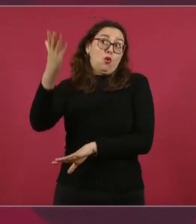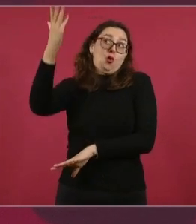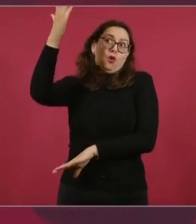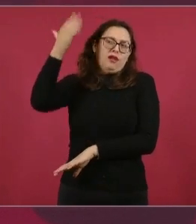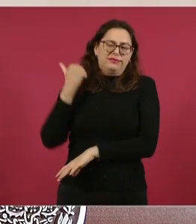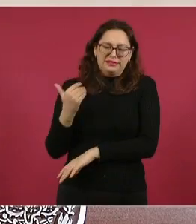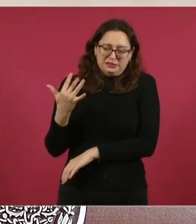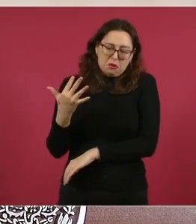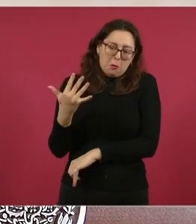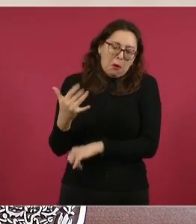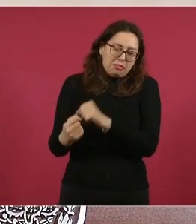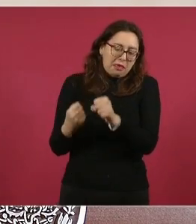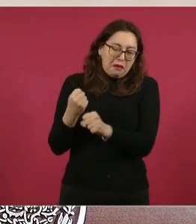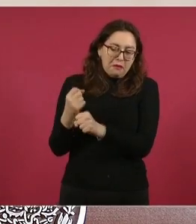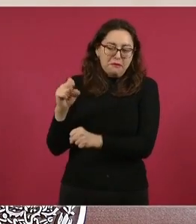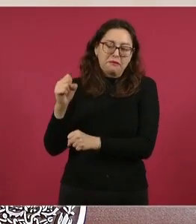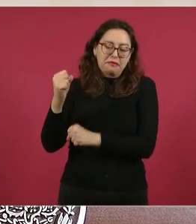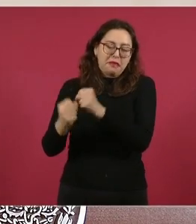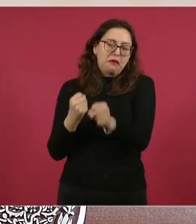Pero resulta que